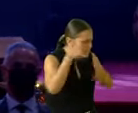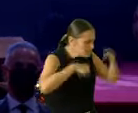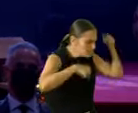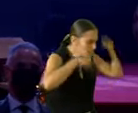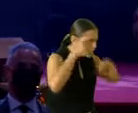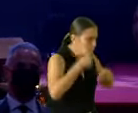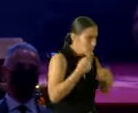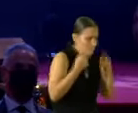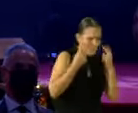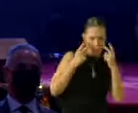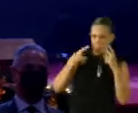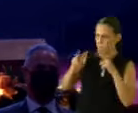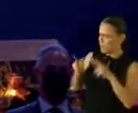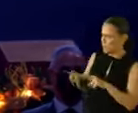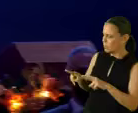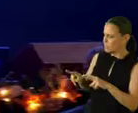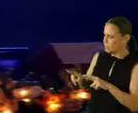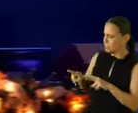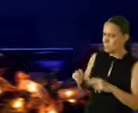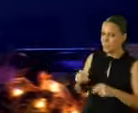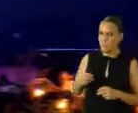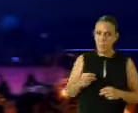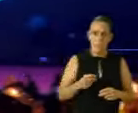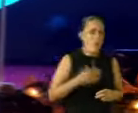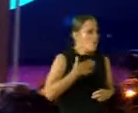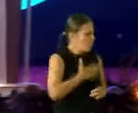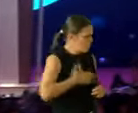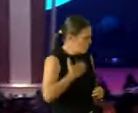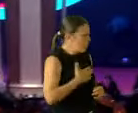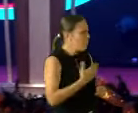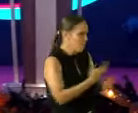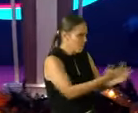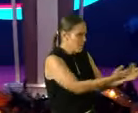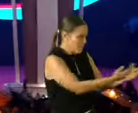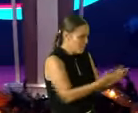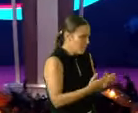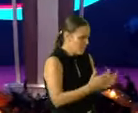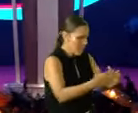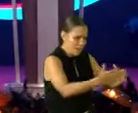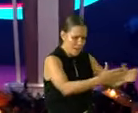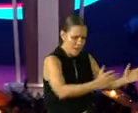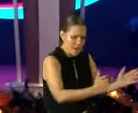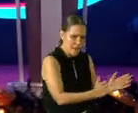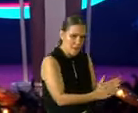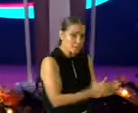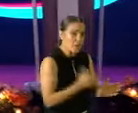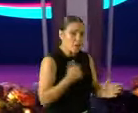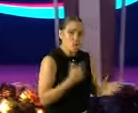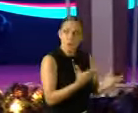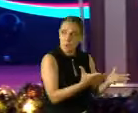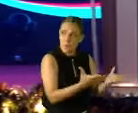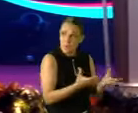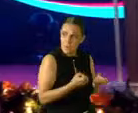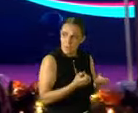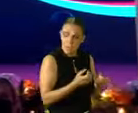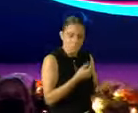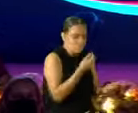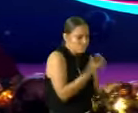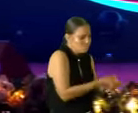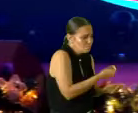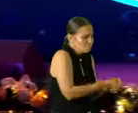miró así. Es más, búsqueme una canasta, Padre Benito, que yo quiero hacer una ofrenda. Las ofrendas abren puertas.